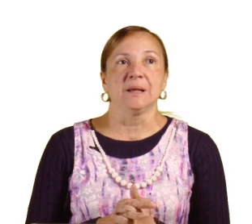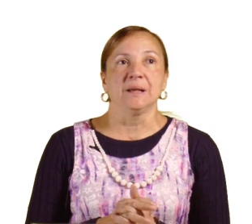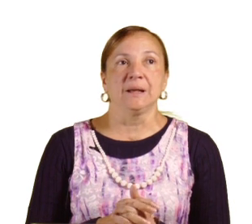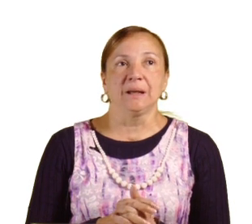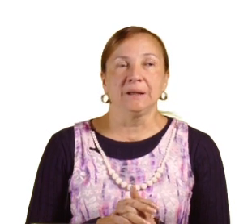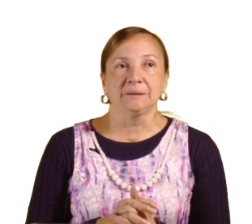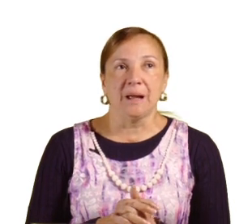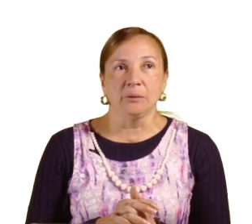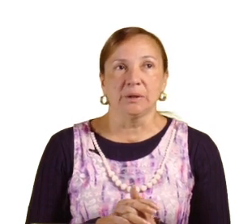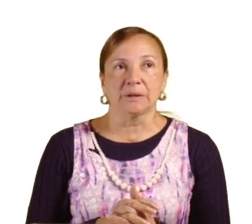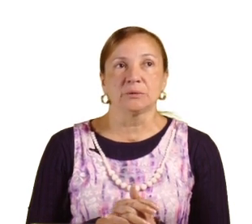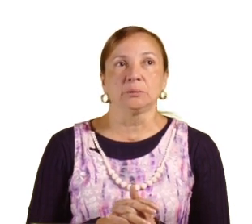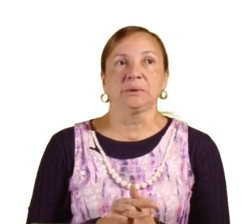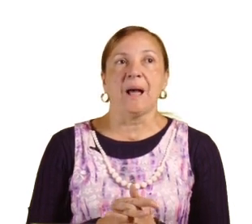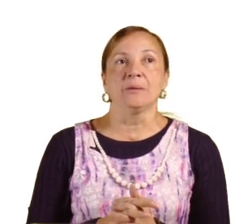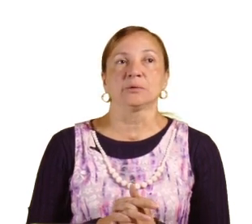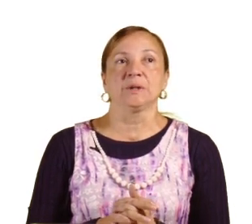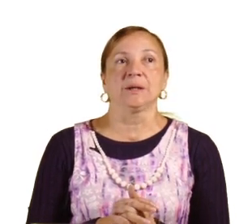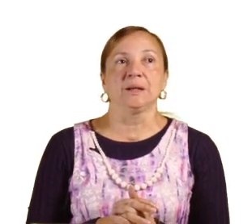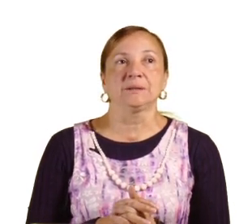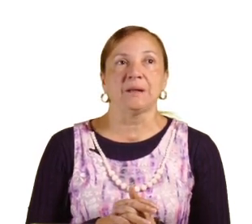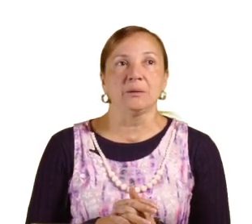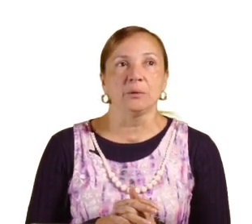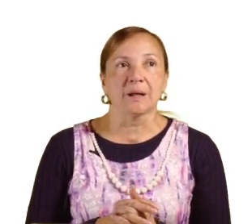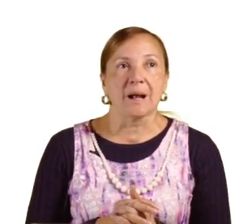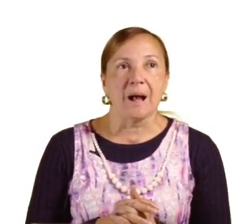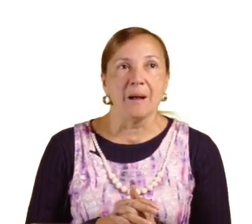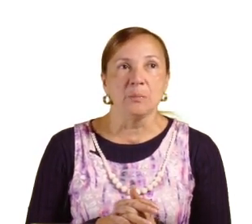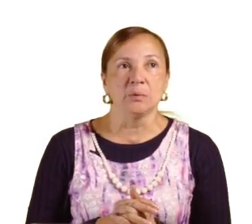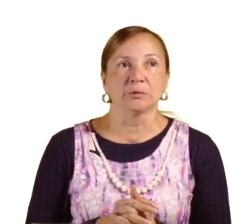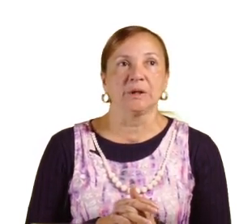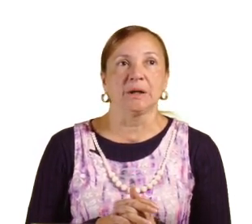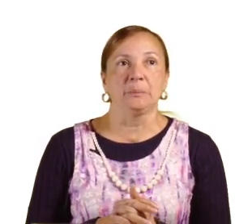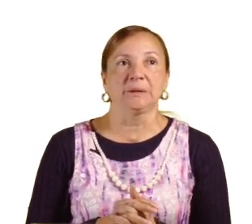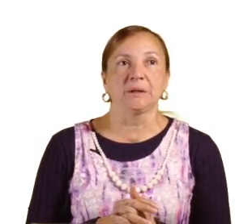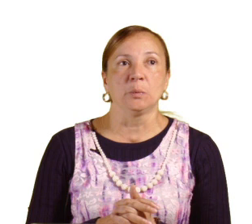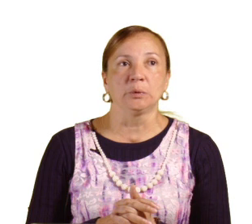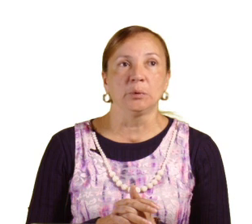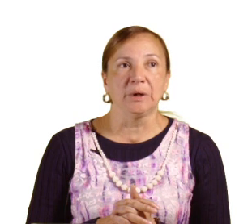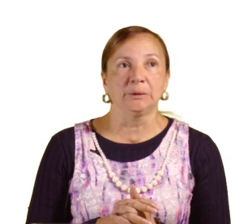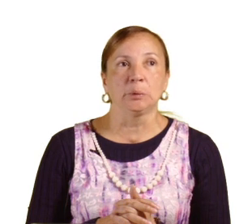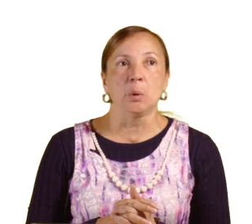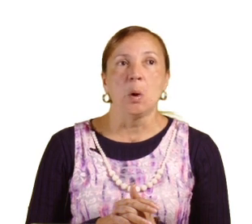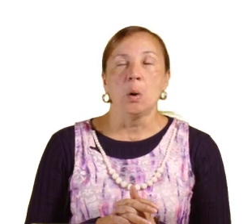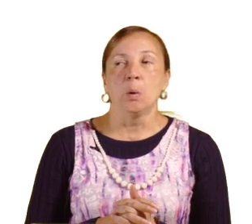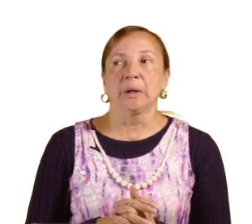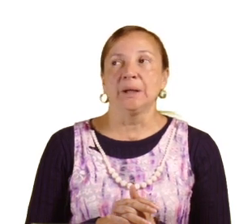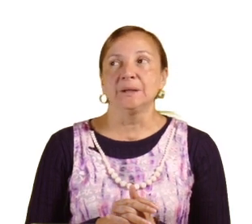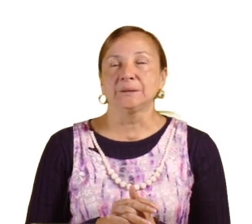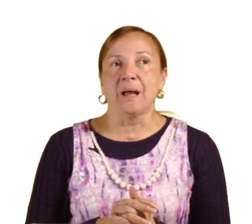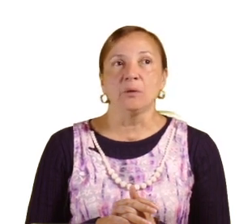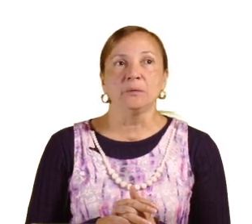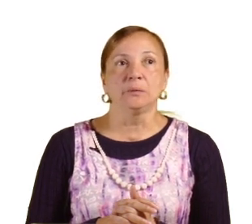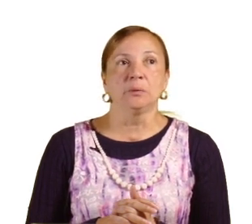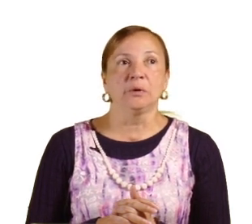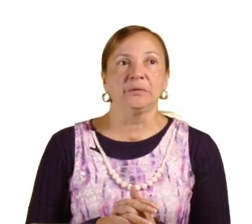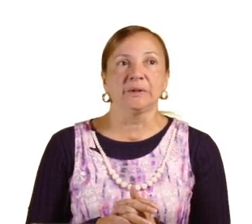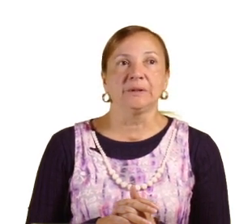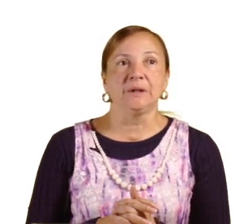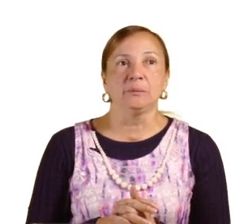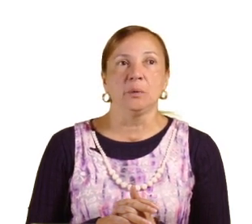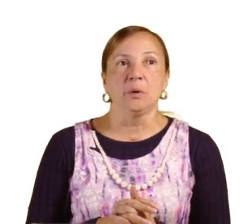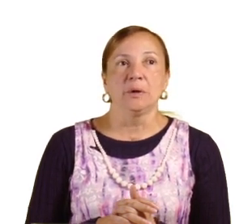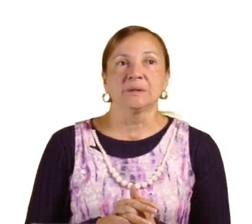balance, en el estado de resultados, en el estado de cambios, en el patrimonio neto o en el estado de flujo